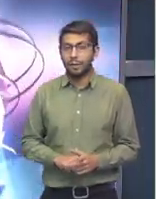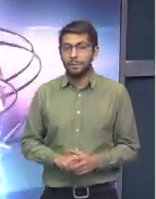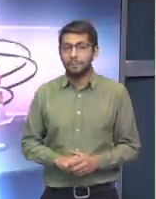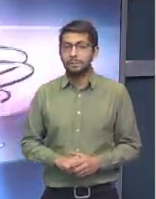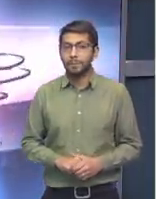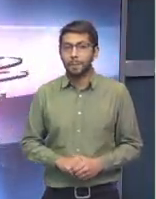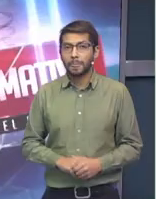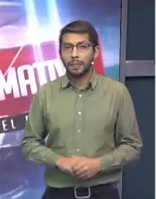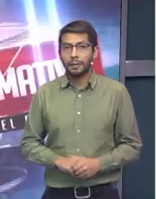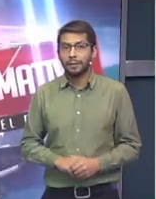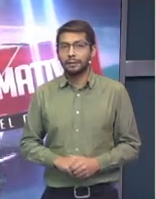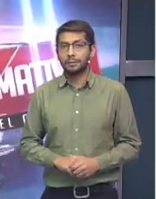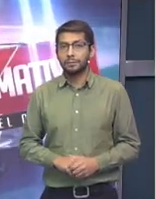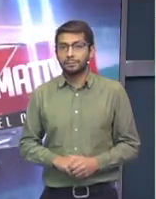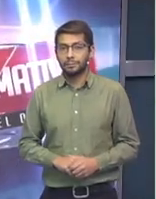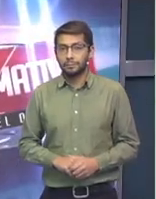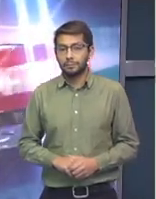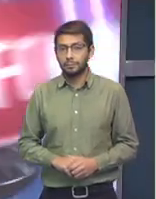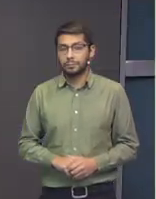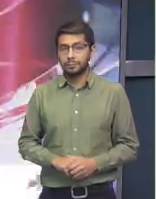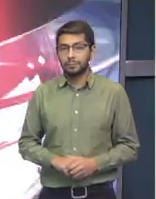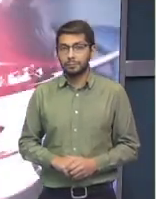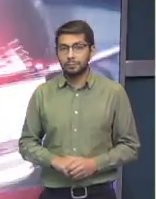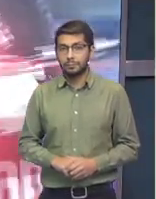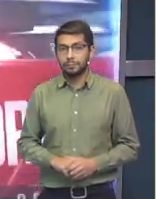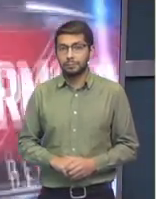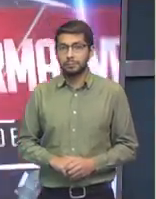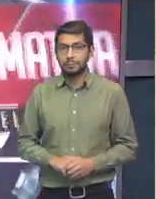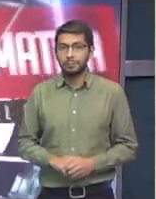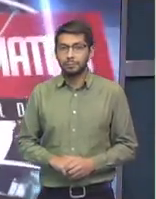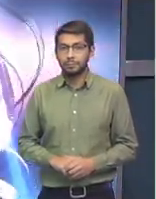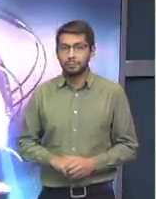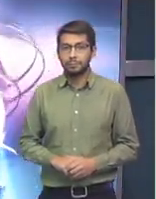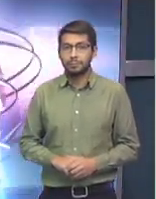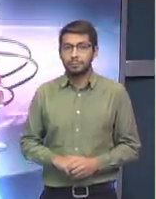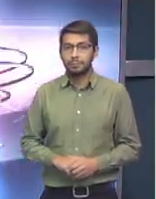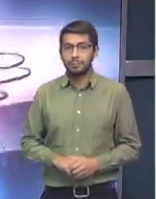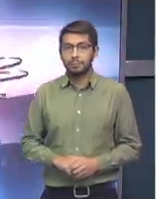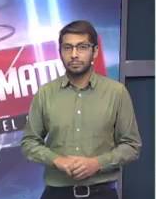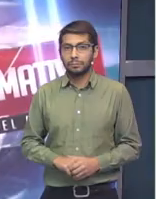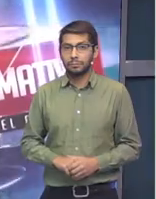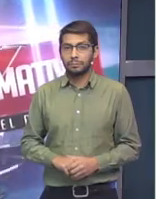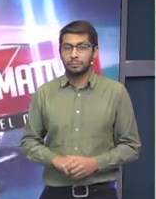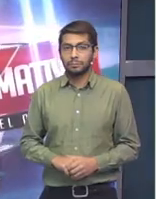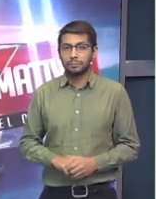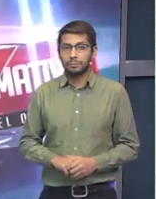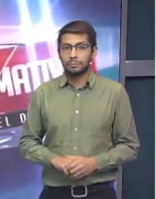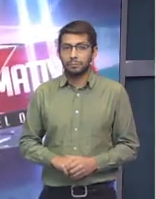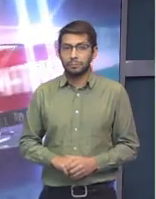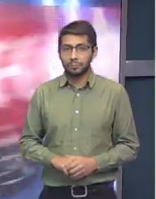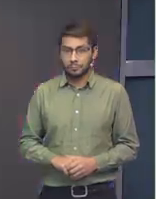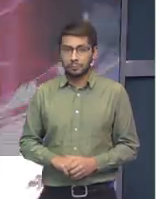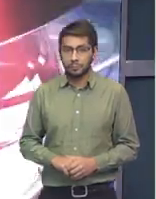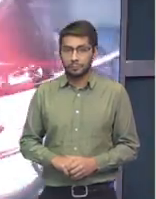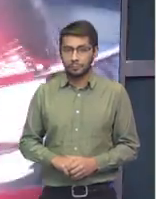sería? Eso creemos ya que la semana ya tenemos instaladas las carpas, uh-huh. Estamos diagramando y trabajando con los recursos